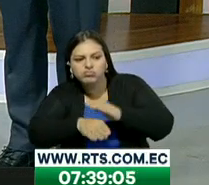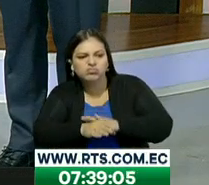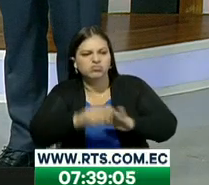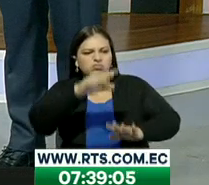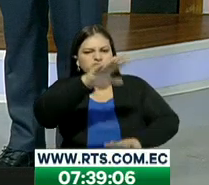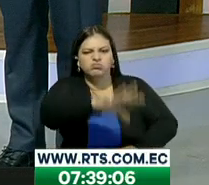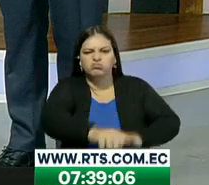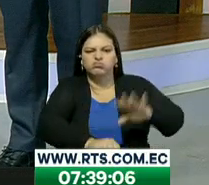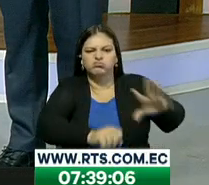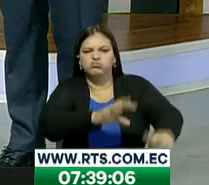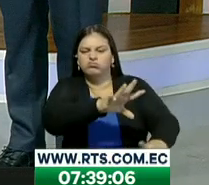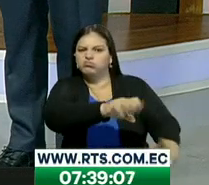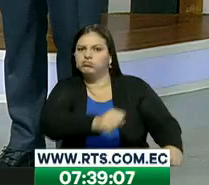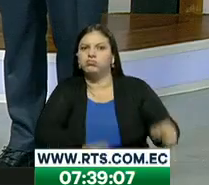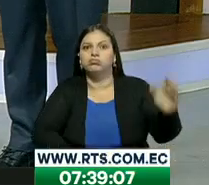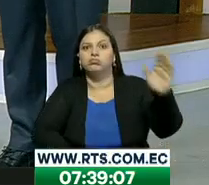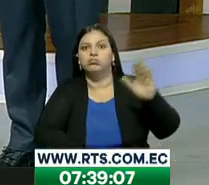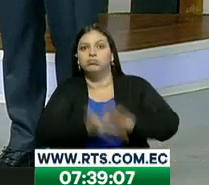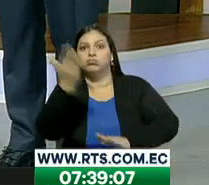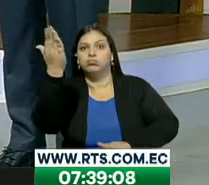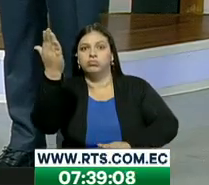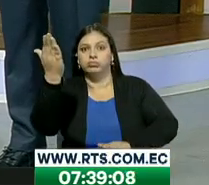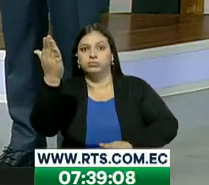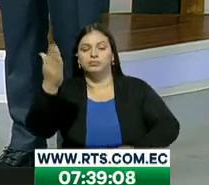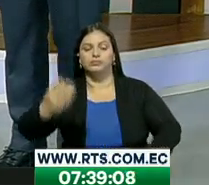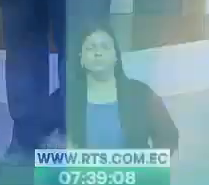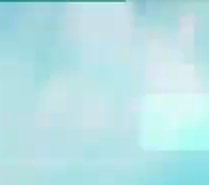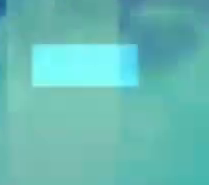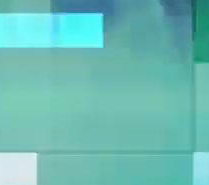se encontraron las evidencias del delito.